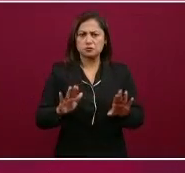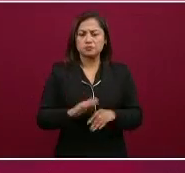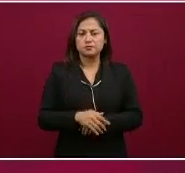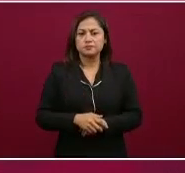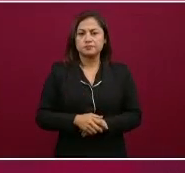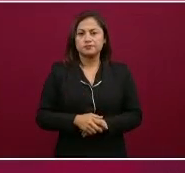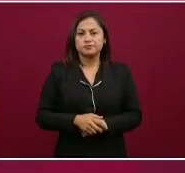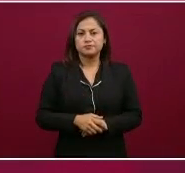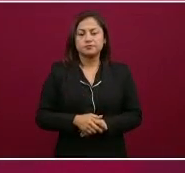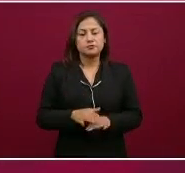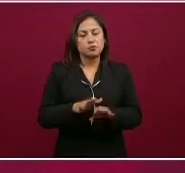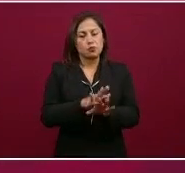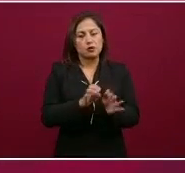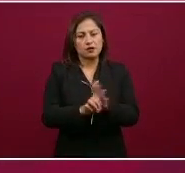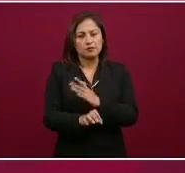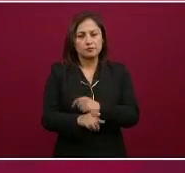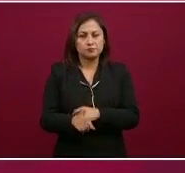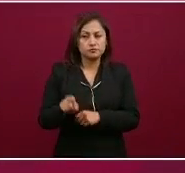Si él